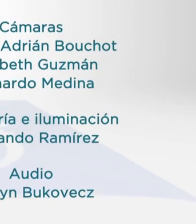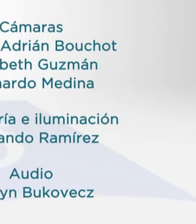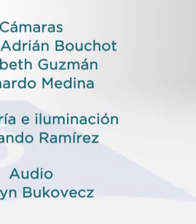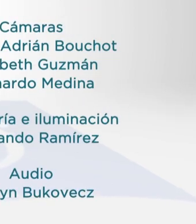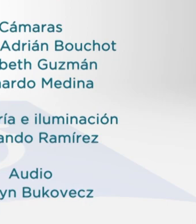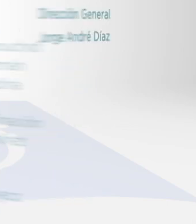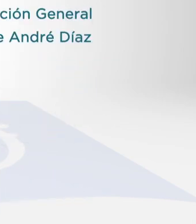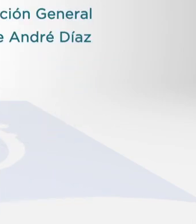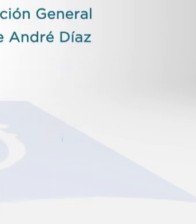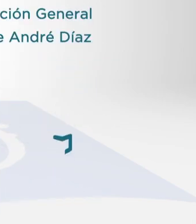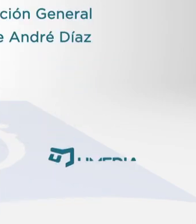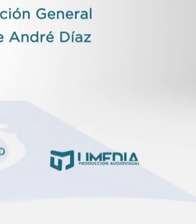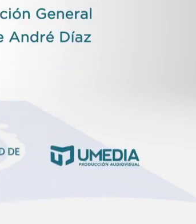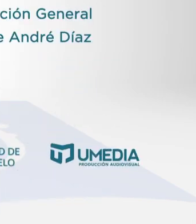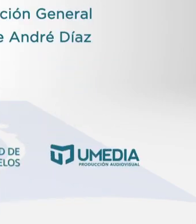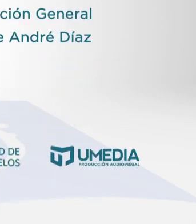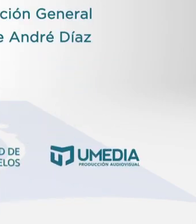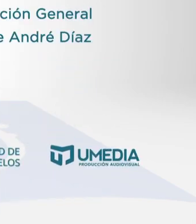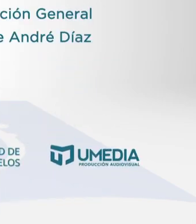Gracias.